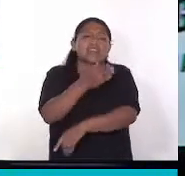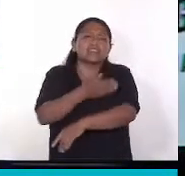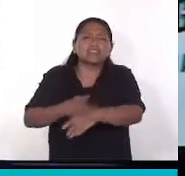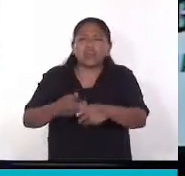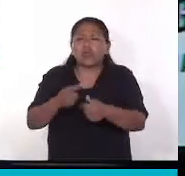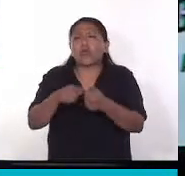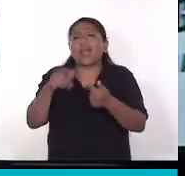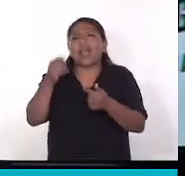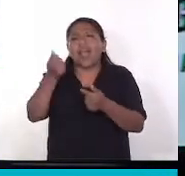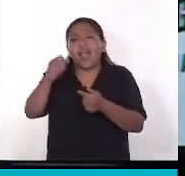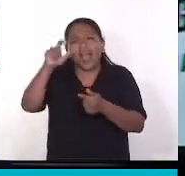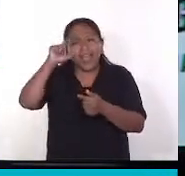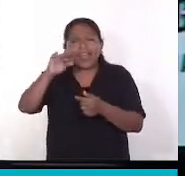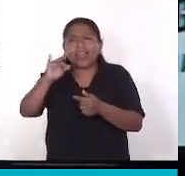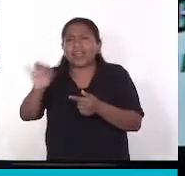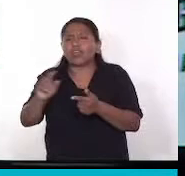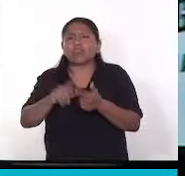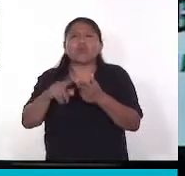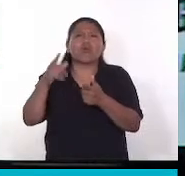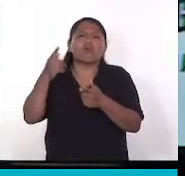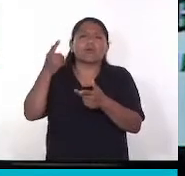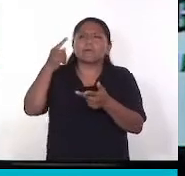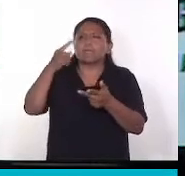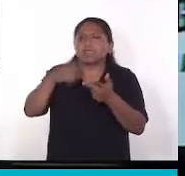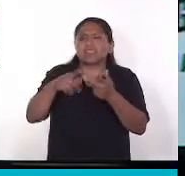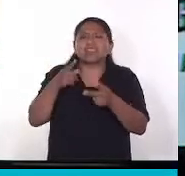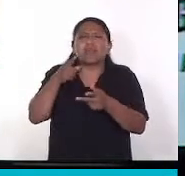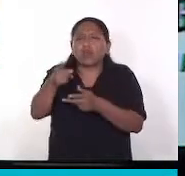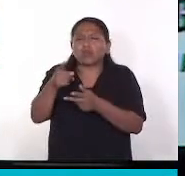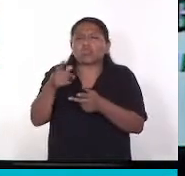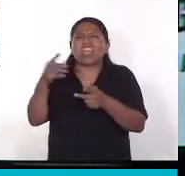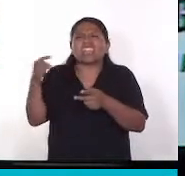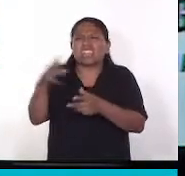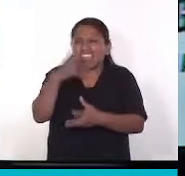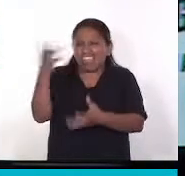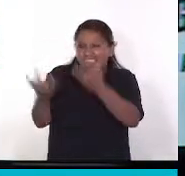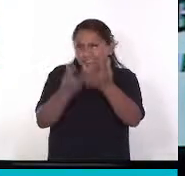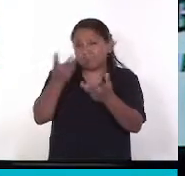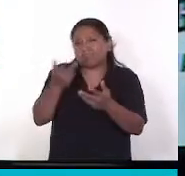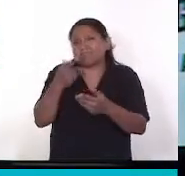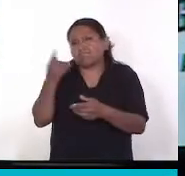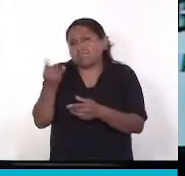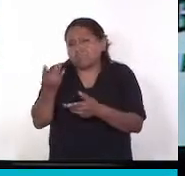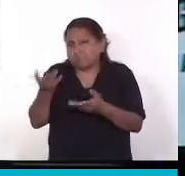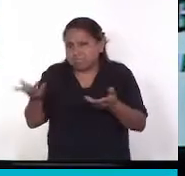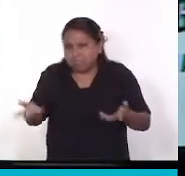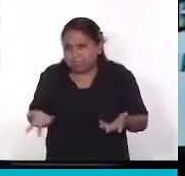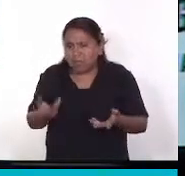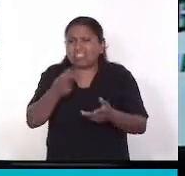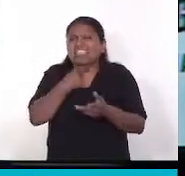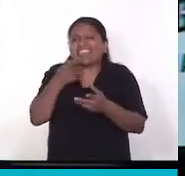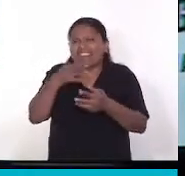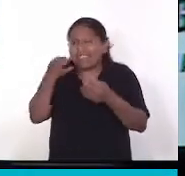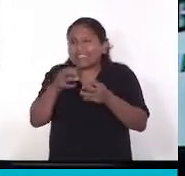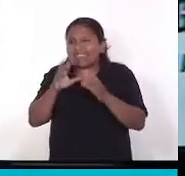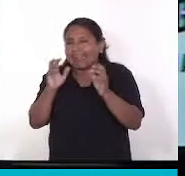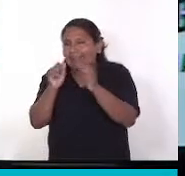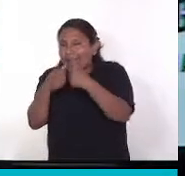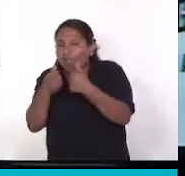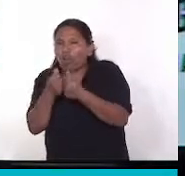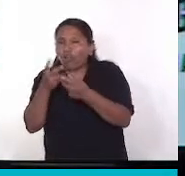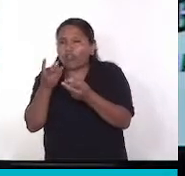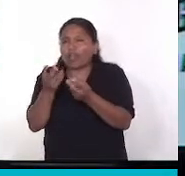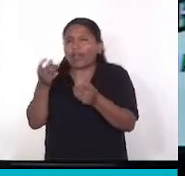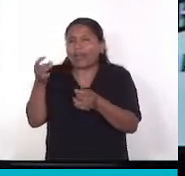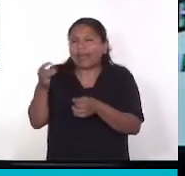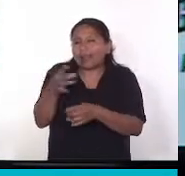Ferroviaria de Aedo, donde estaba el compañero Pollo Sobrero, acusado de quemar trenes, una infamia, cuando se quería esconder el desastre del manejo de los